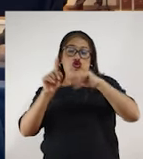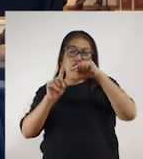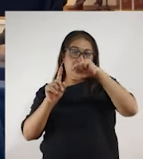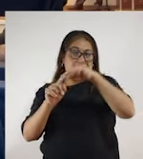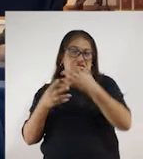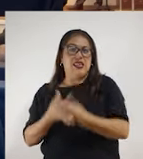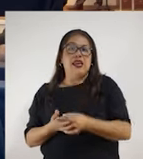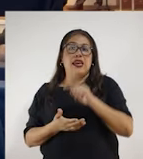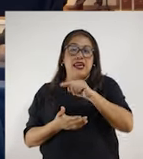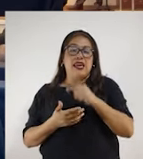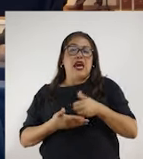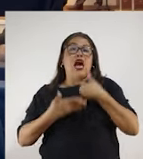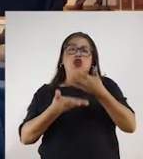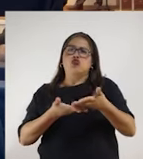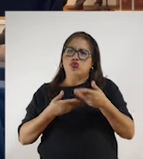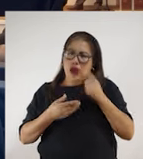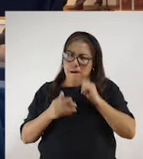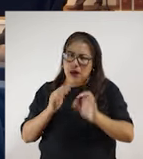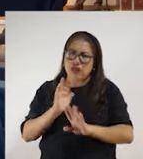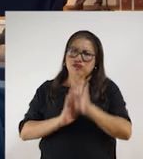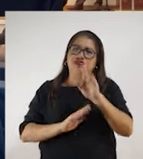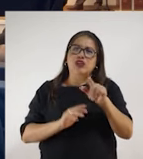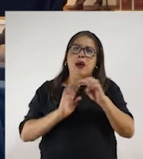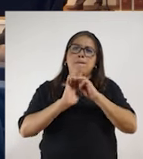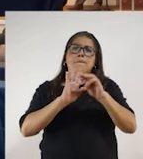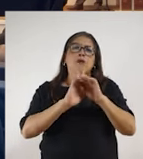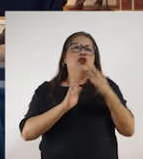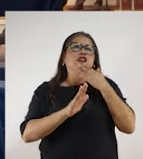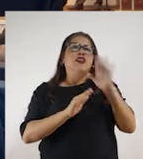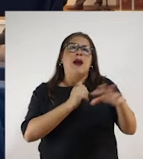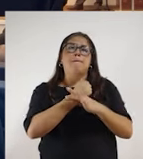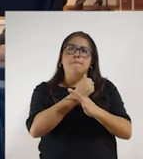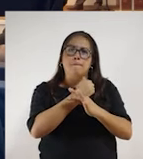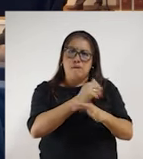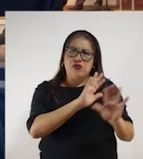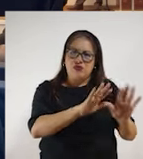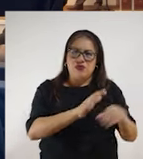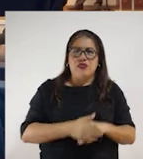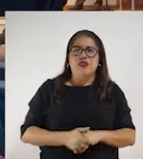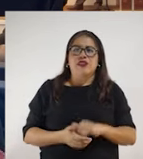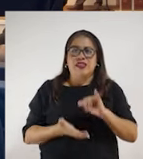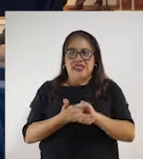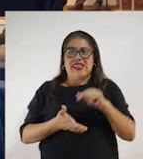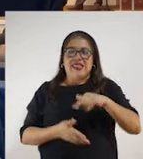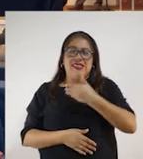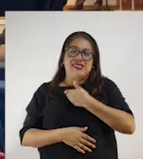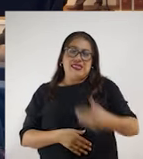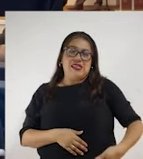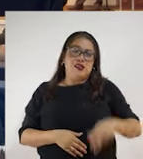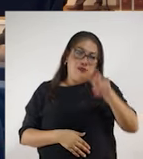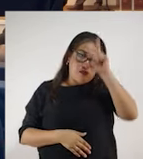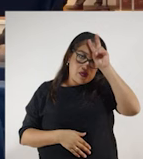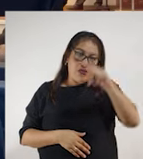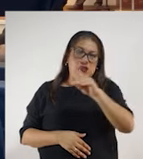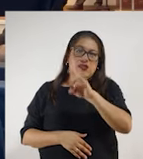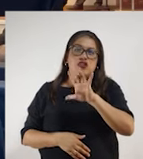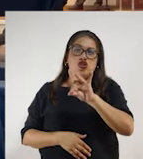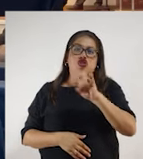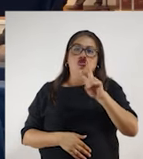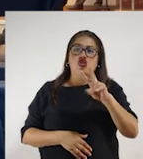hizo que superáramos el modelo médico, el modelo rehabilitador. Ese es el gran salto que dio el Estado peruano y